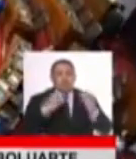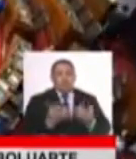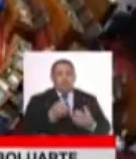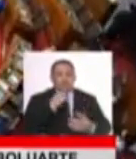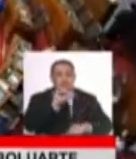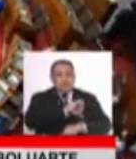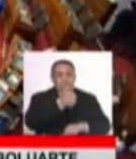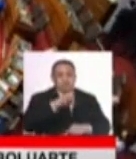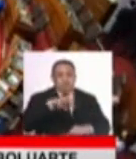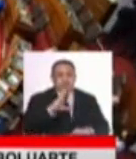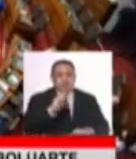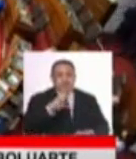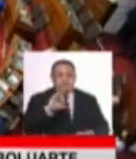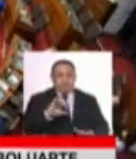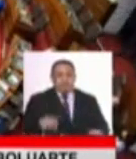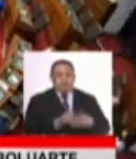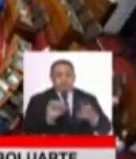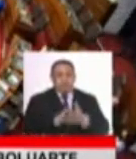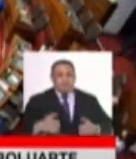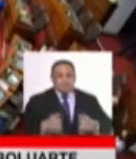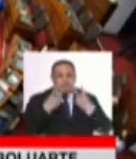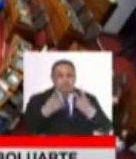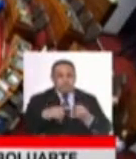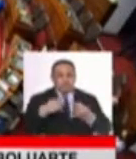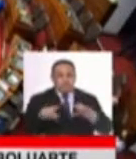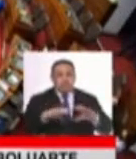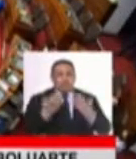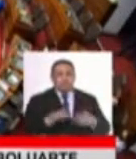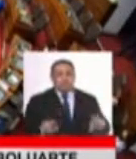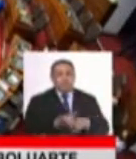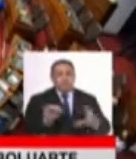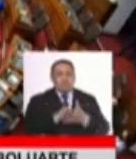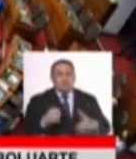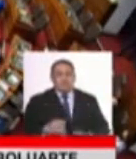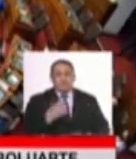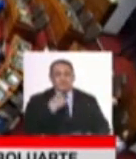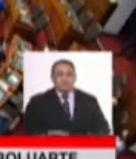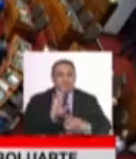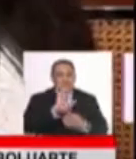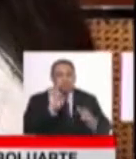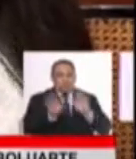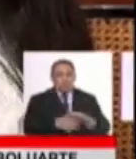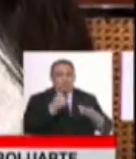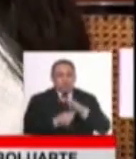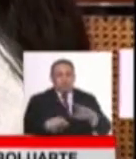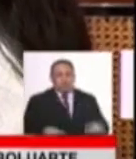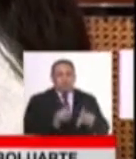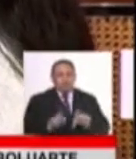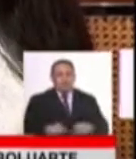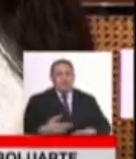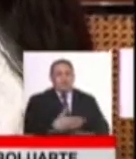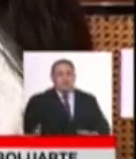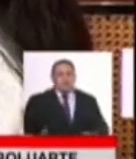los provincianos, los distritos más alejados, y que sigue existiendo y que sigue esperando la acción del Estado y